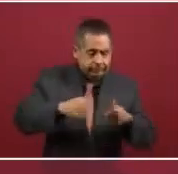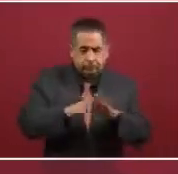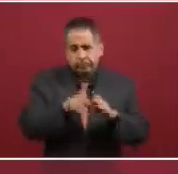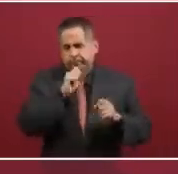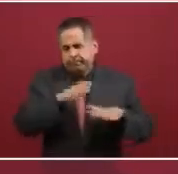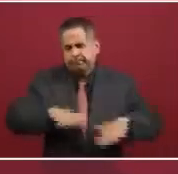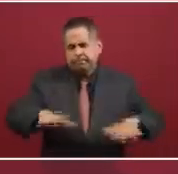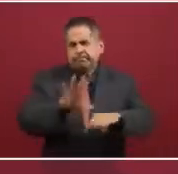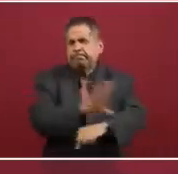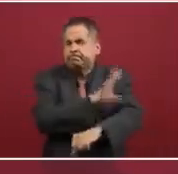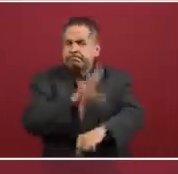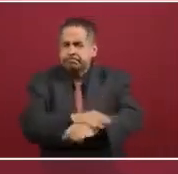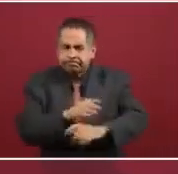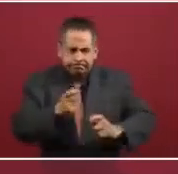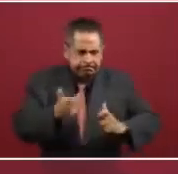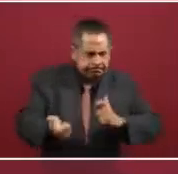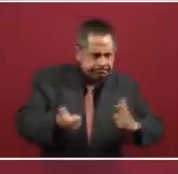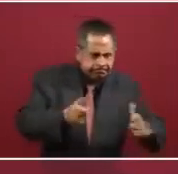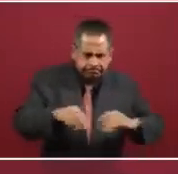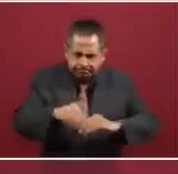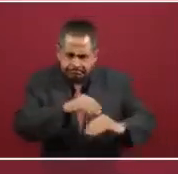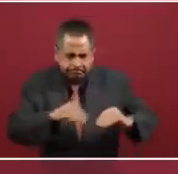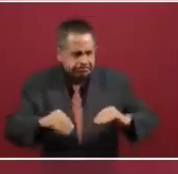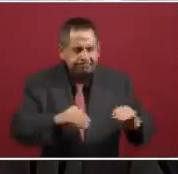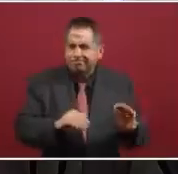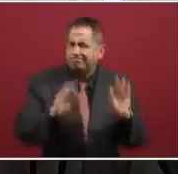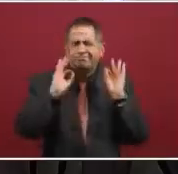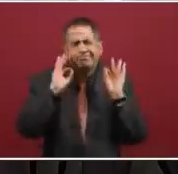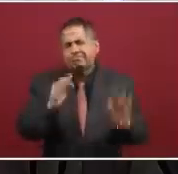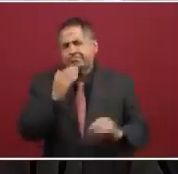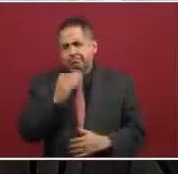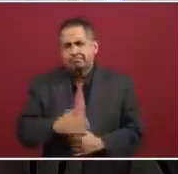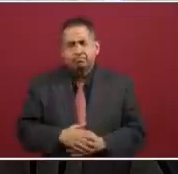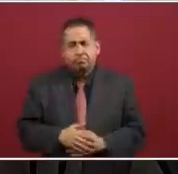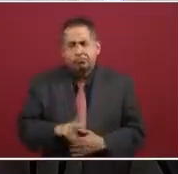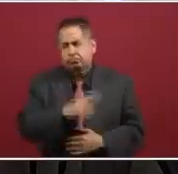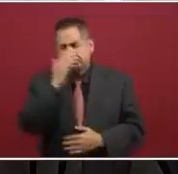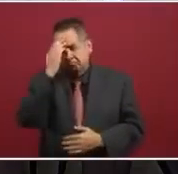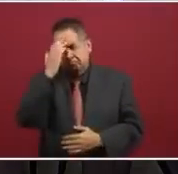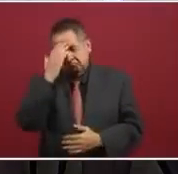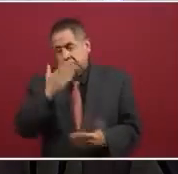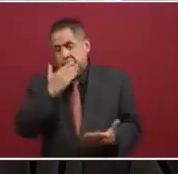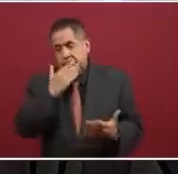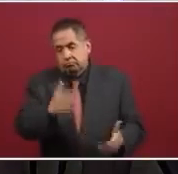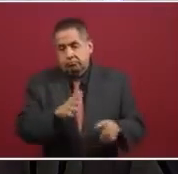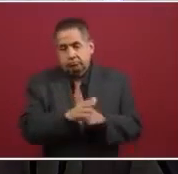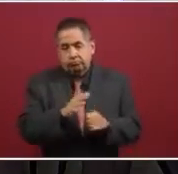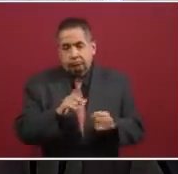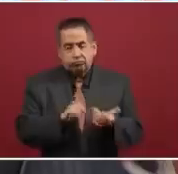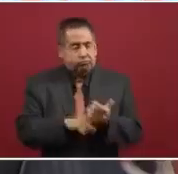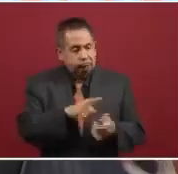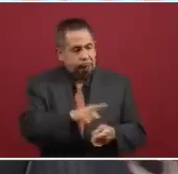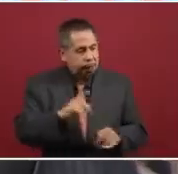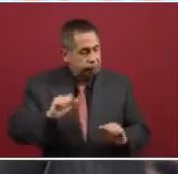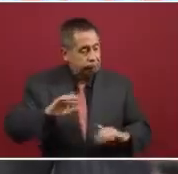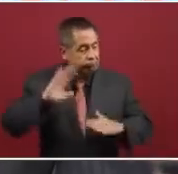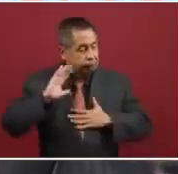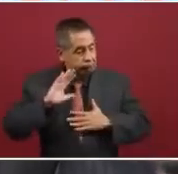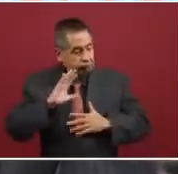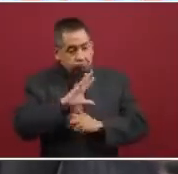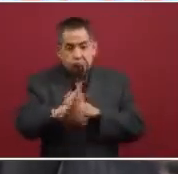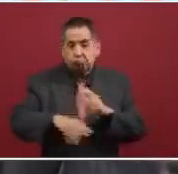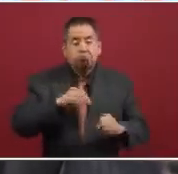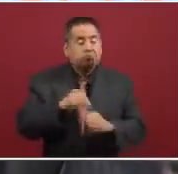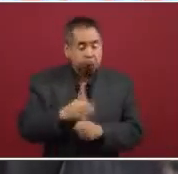energético. Es importante reconocer las acciones y compromiso absoluto del